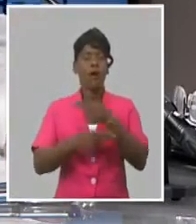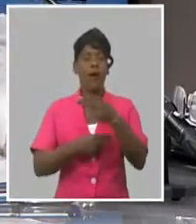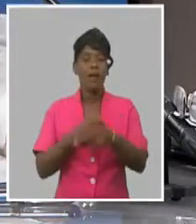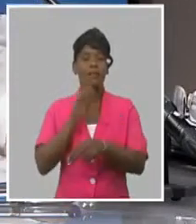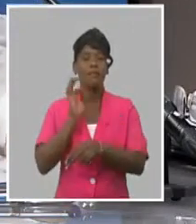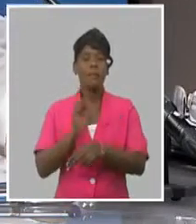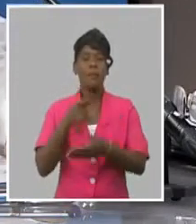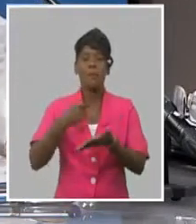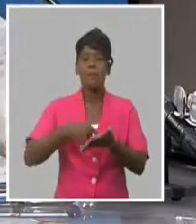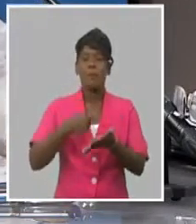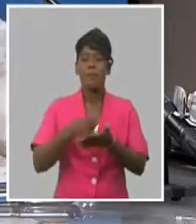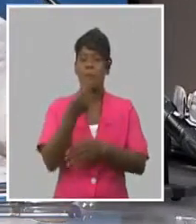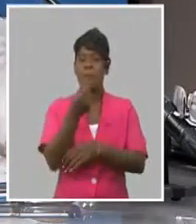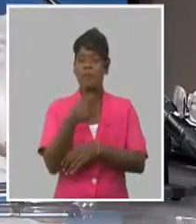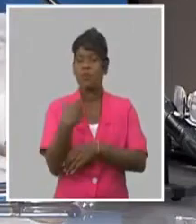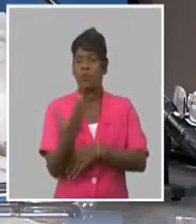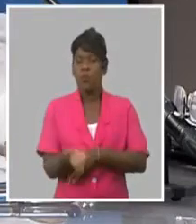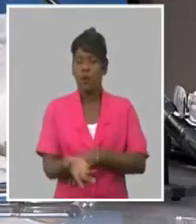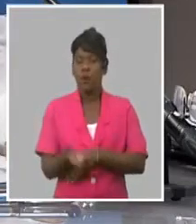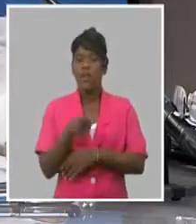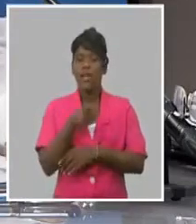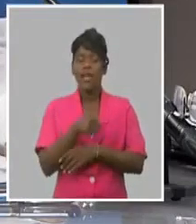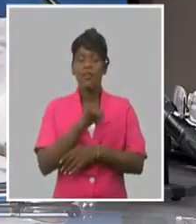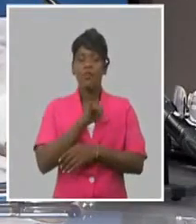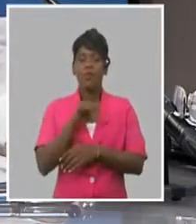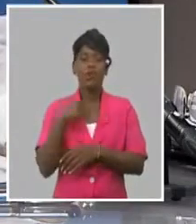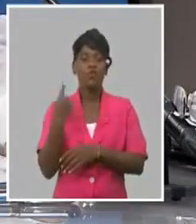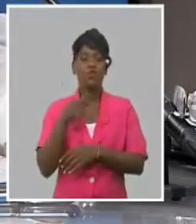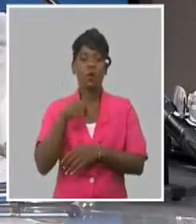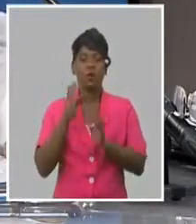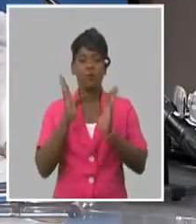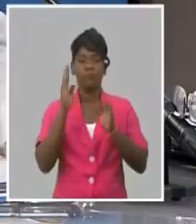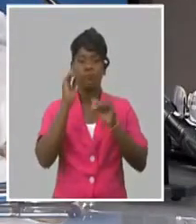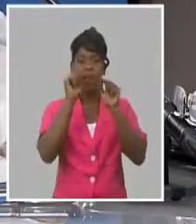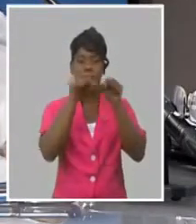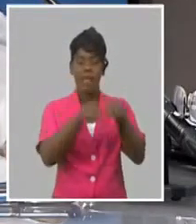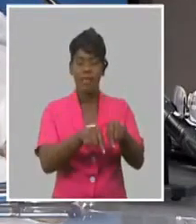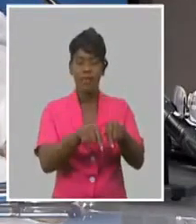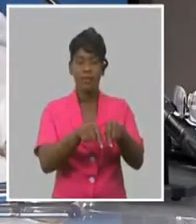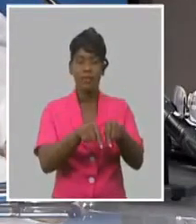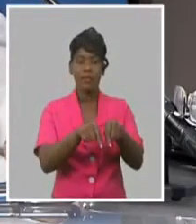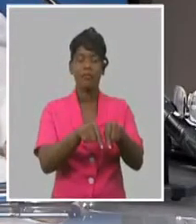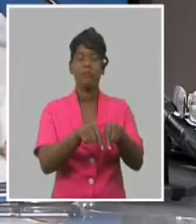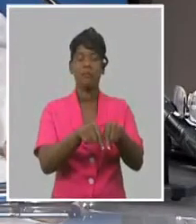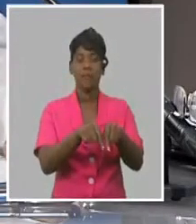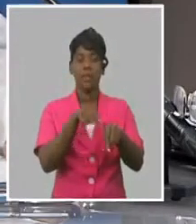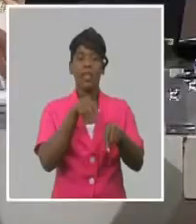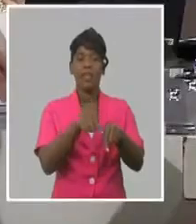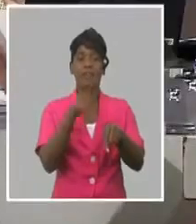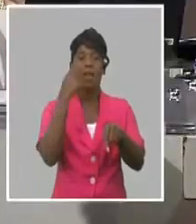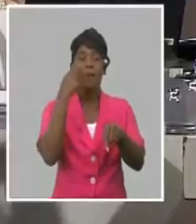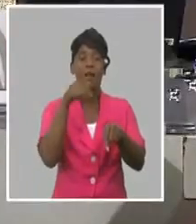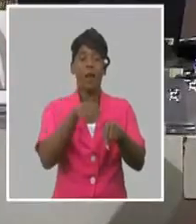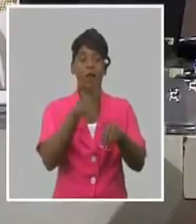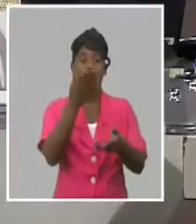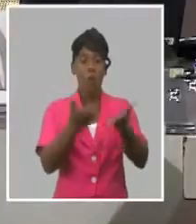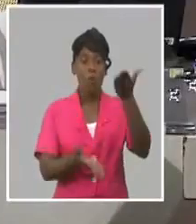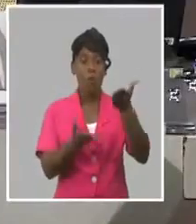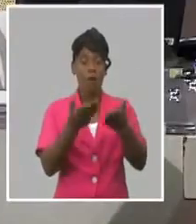minoristas y es el punto de referencia para los nuevos salarios.